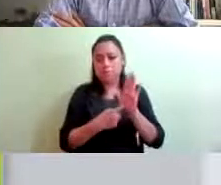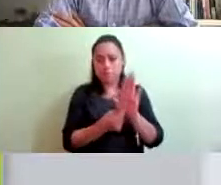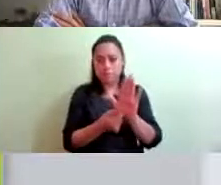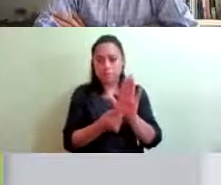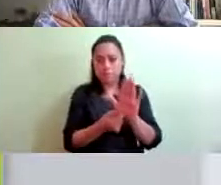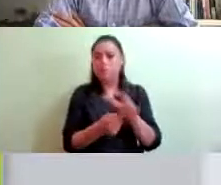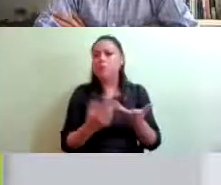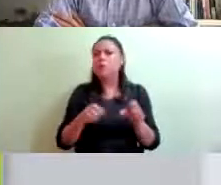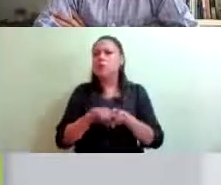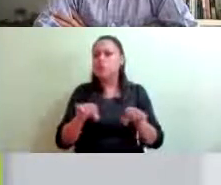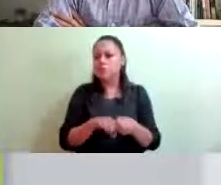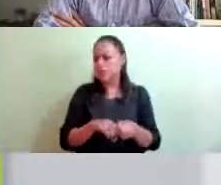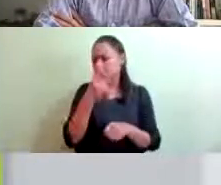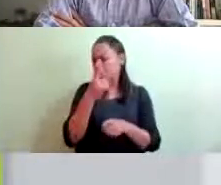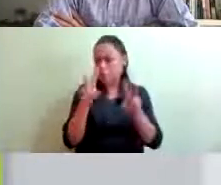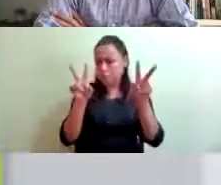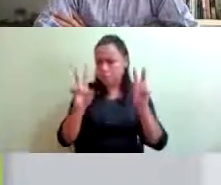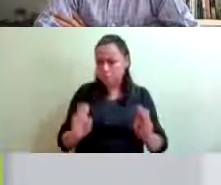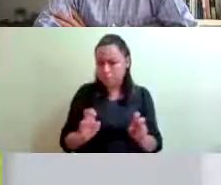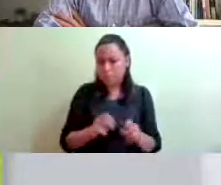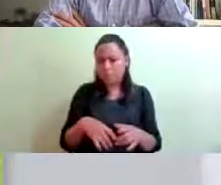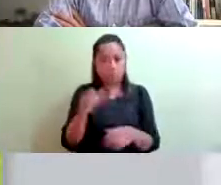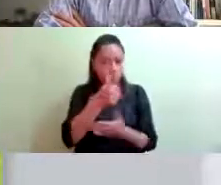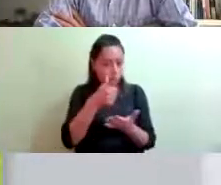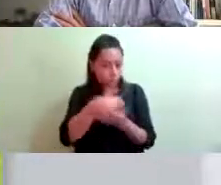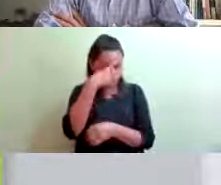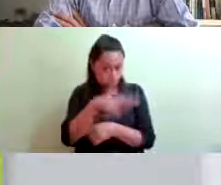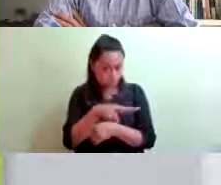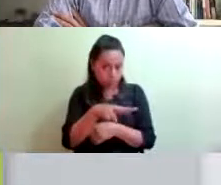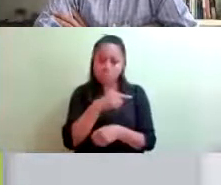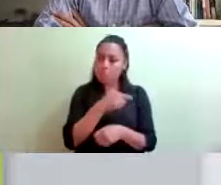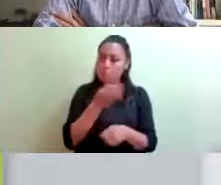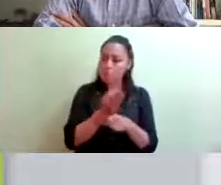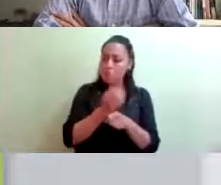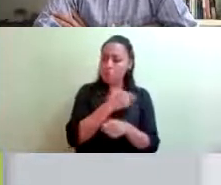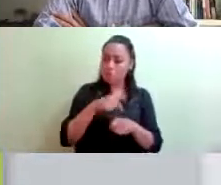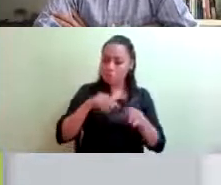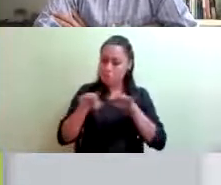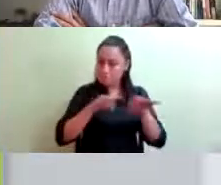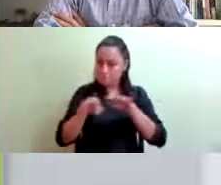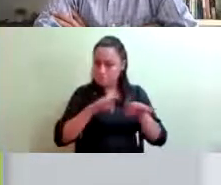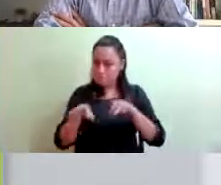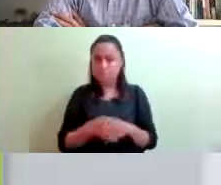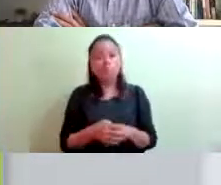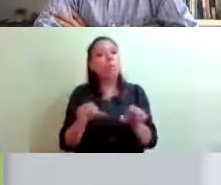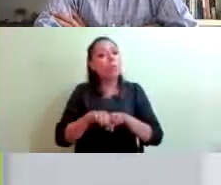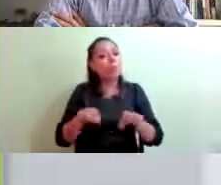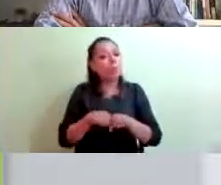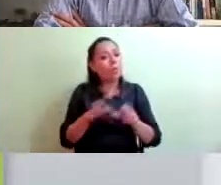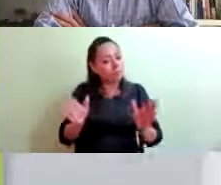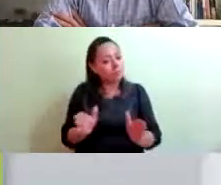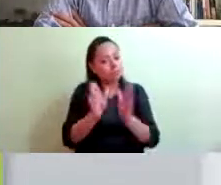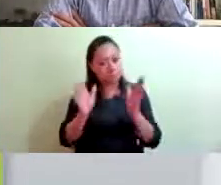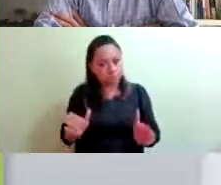que por cierto es un tema que desde el Fondo de Agua de la Ciudad de México estamos trabajando e impulsando con mucho impulso. Y